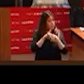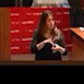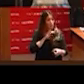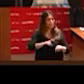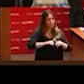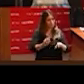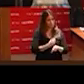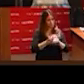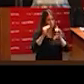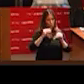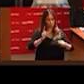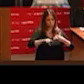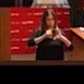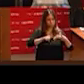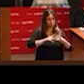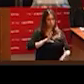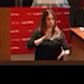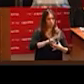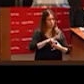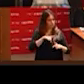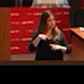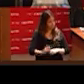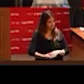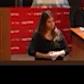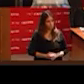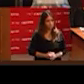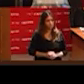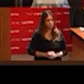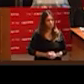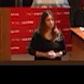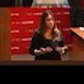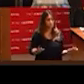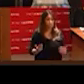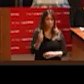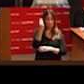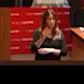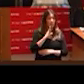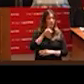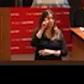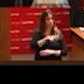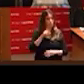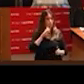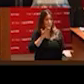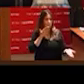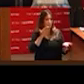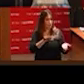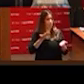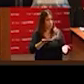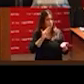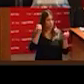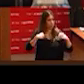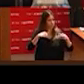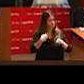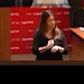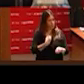a ese tipo de trabajo que va a desarrollar en concreto la figura del preparador laboral vinculada